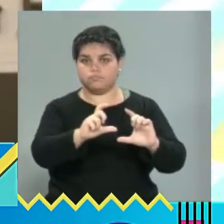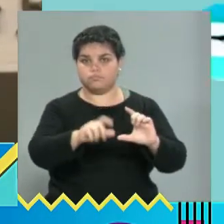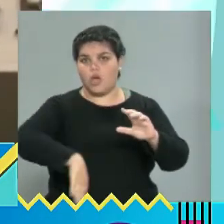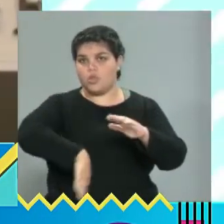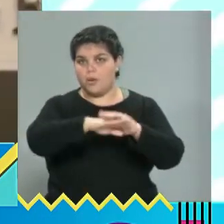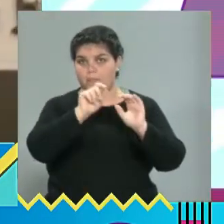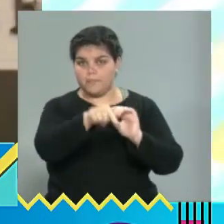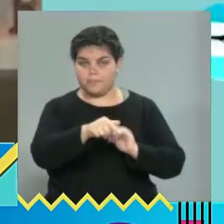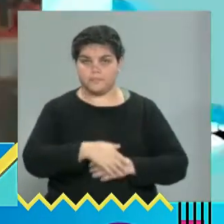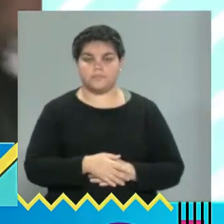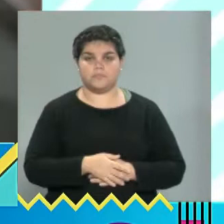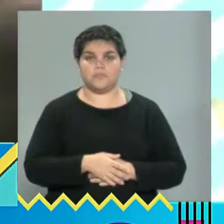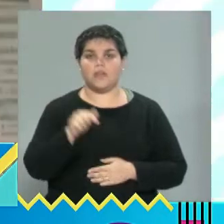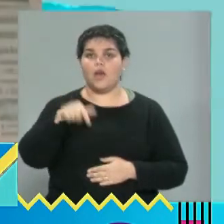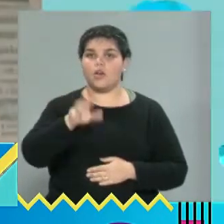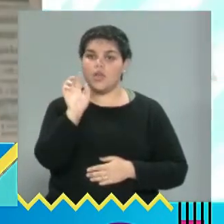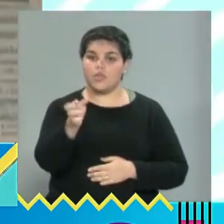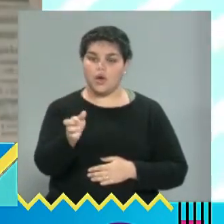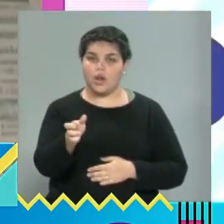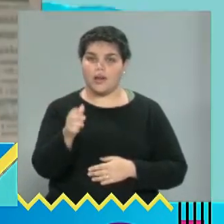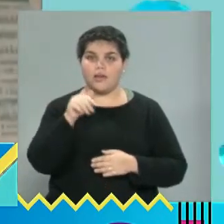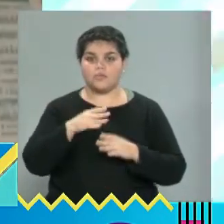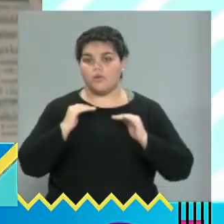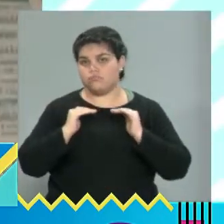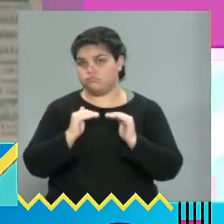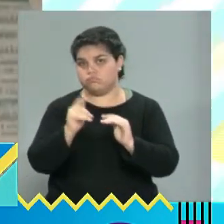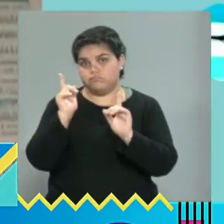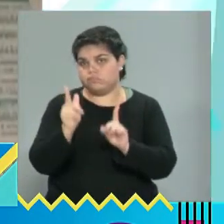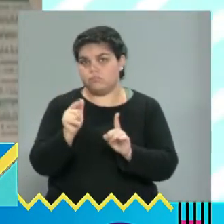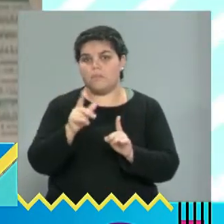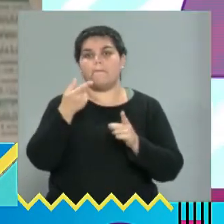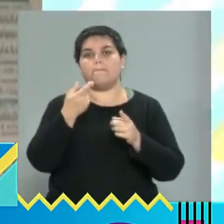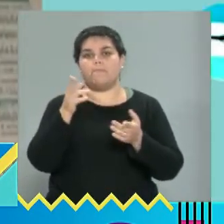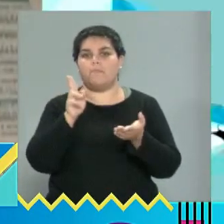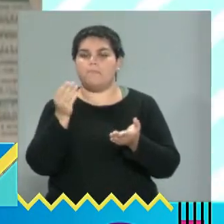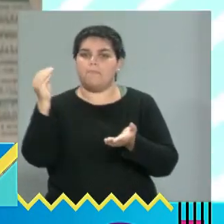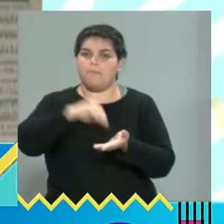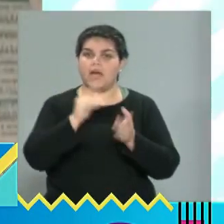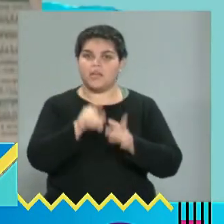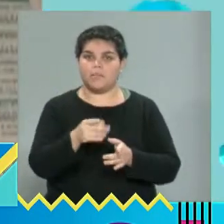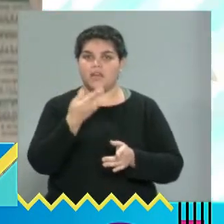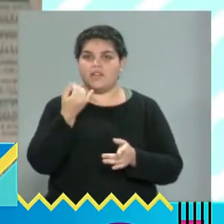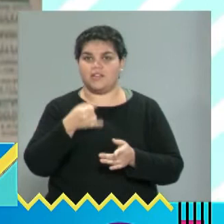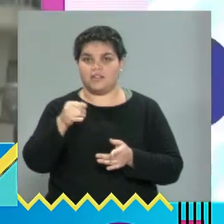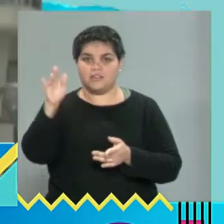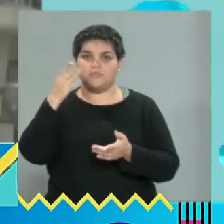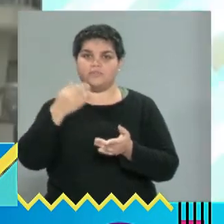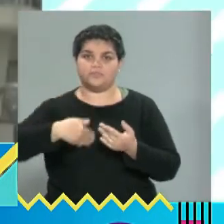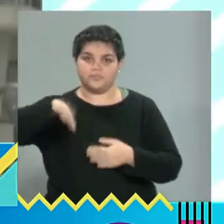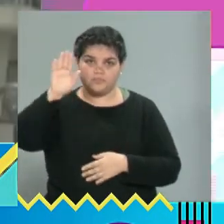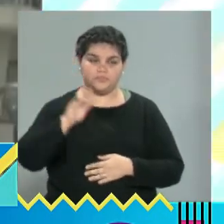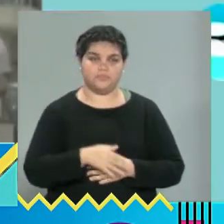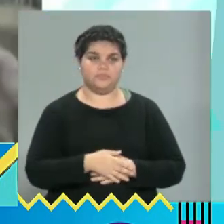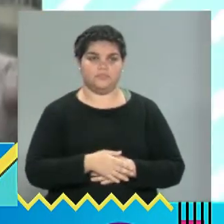cantidad de dólares que ha aplacado la situación. Sumado a tasas tan altas. Sebastián, ¿a quién beneficia el aumento del